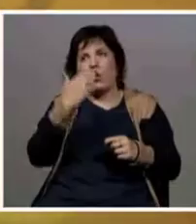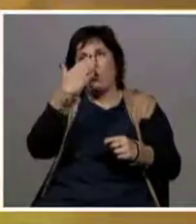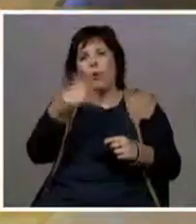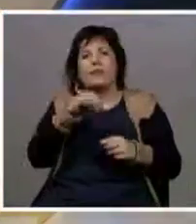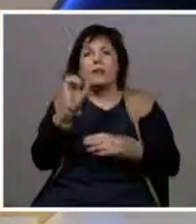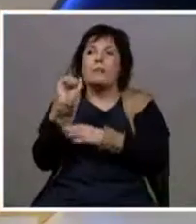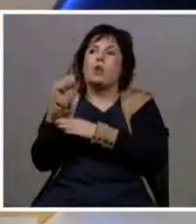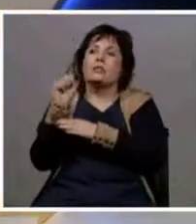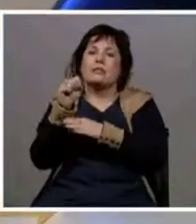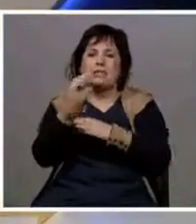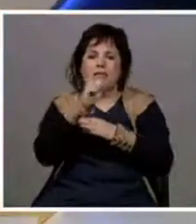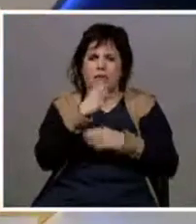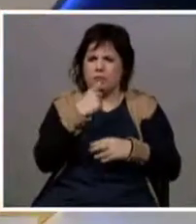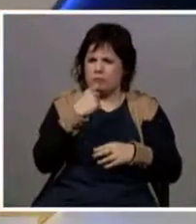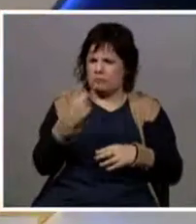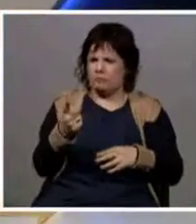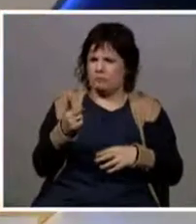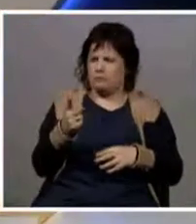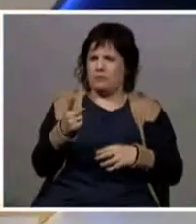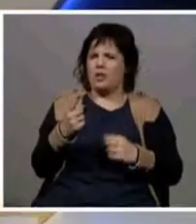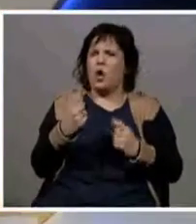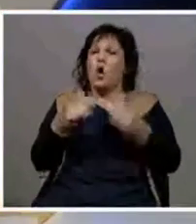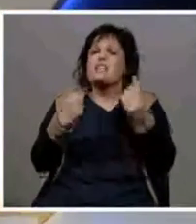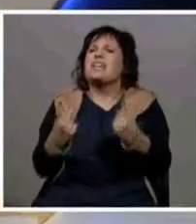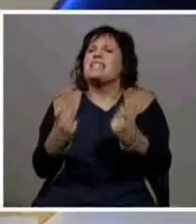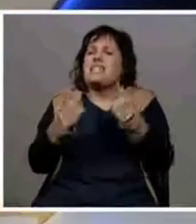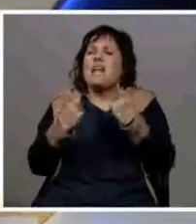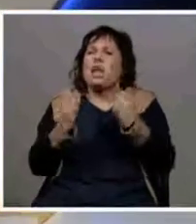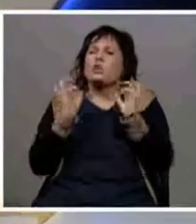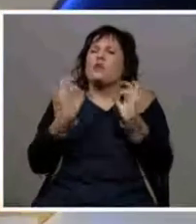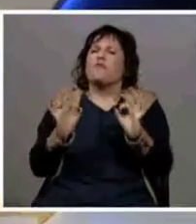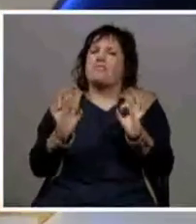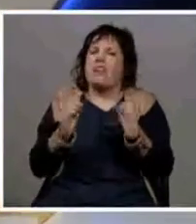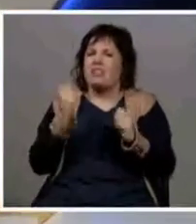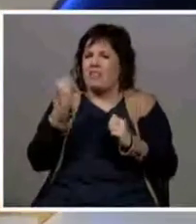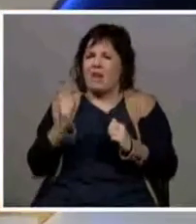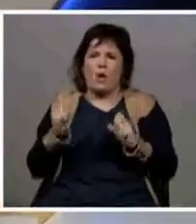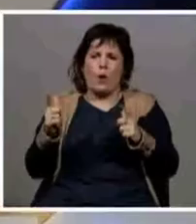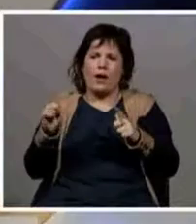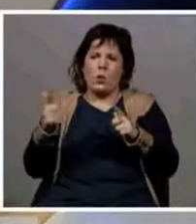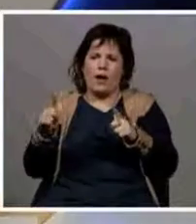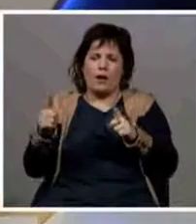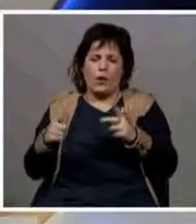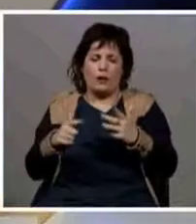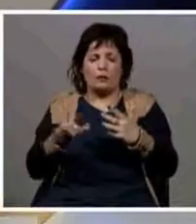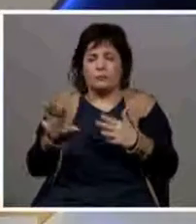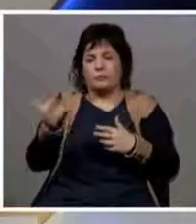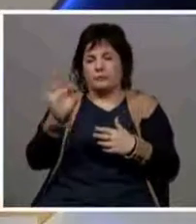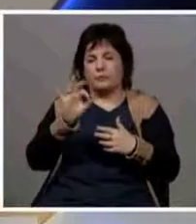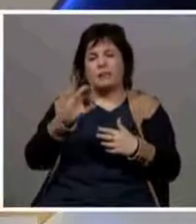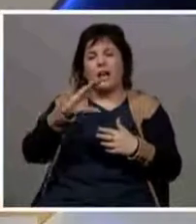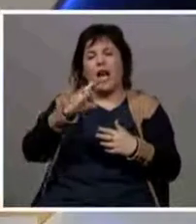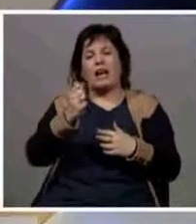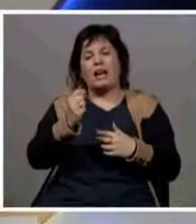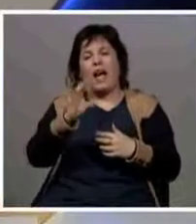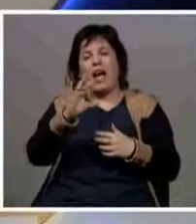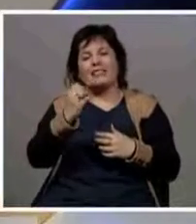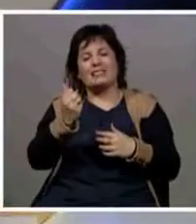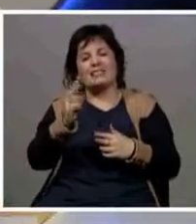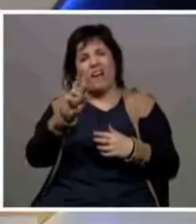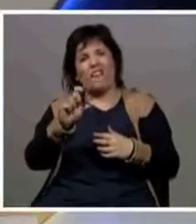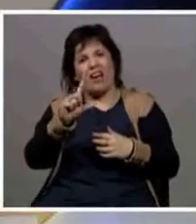nacional de población mostró que en las zonas con necesidades básicas insatisfechas las más importantes de ellas seleccionamos dos que son casas valle y jardines